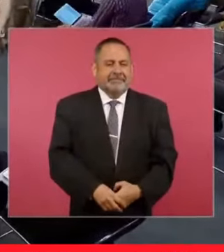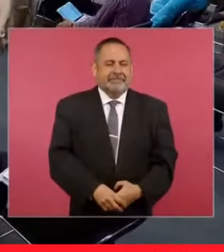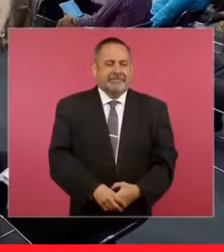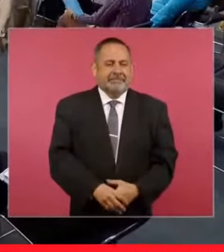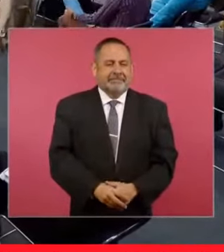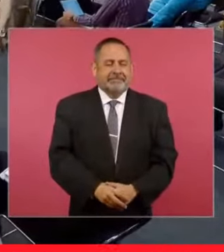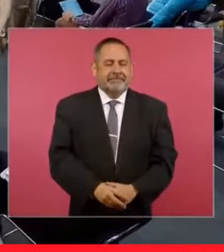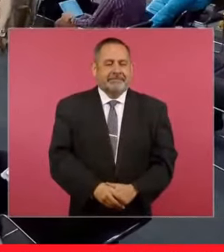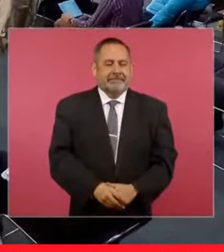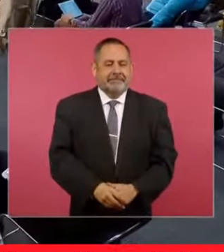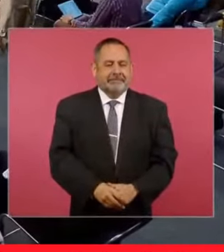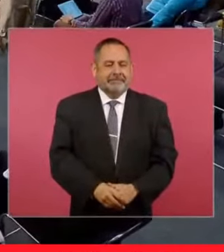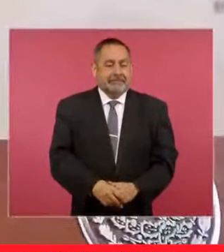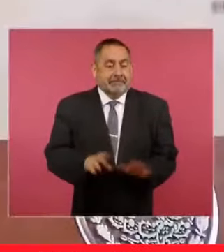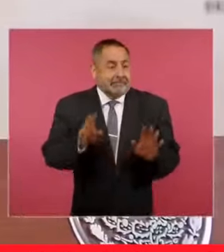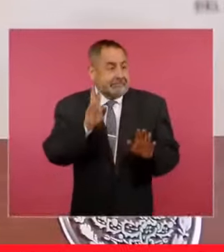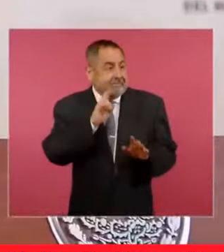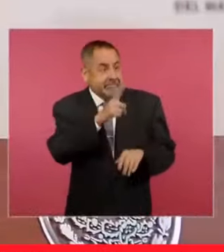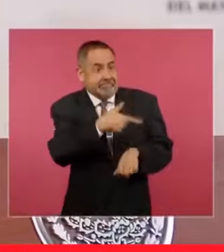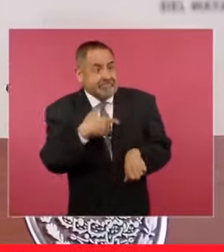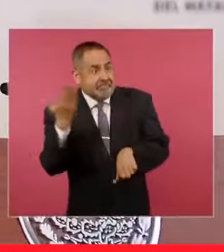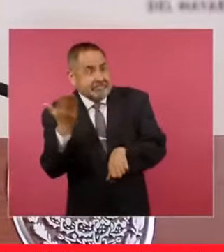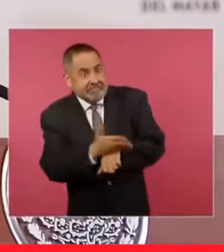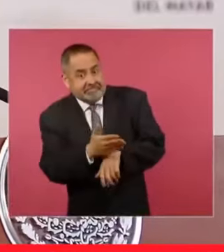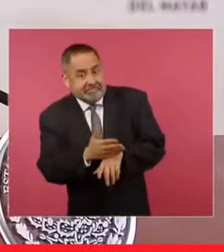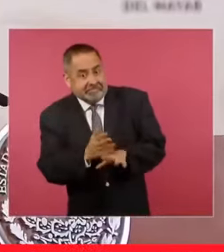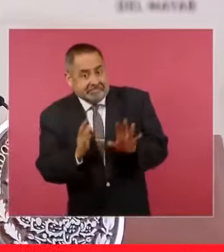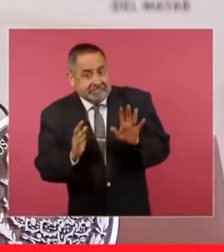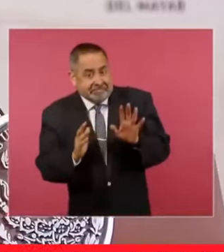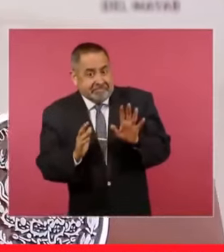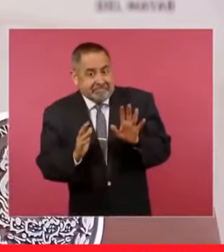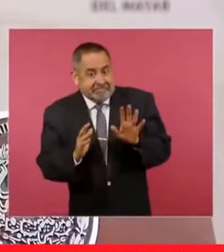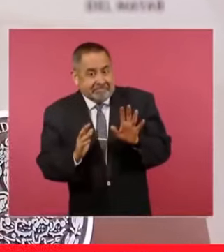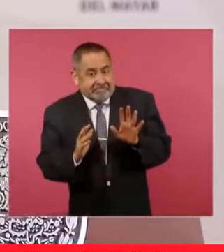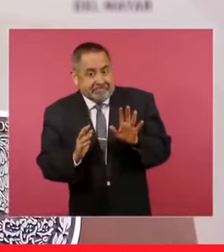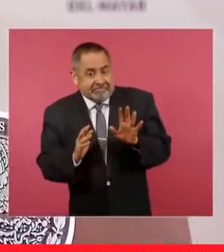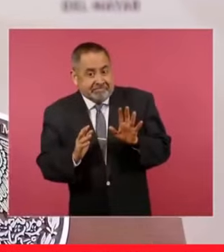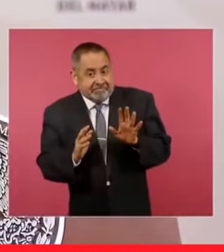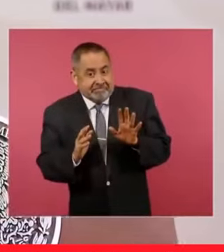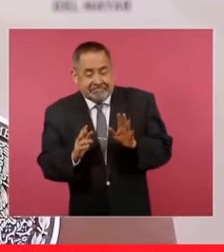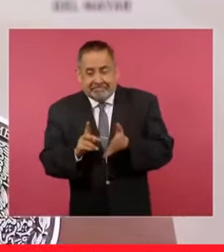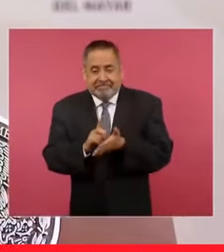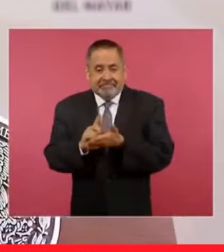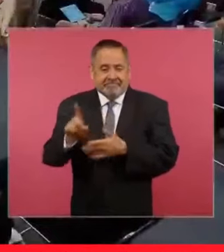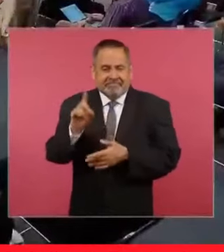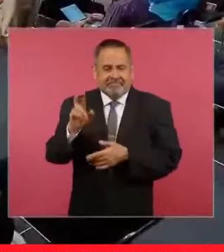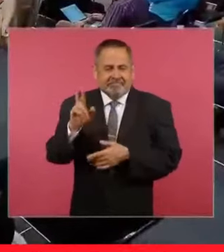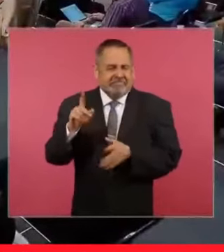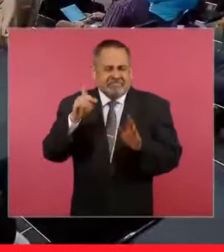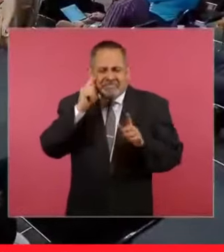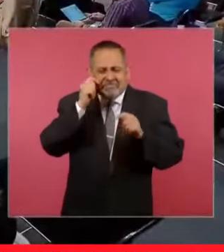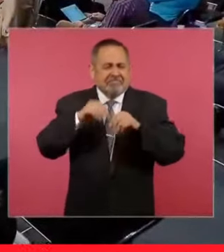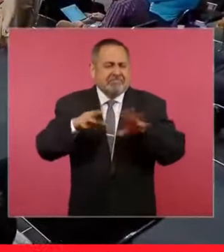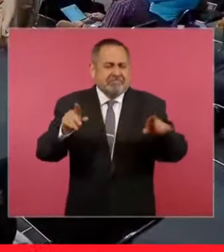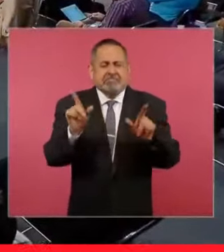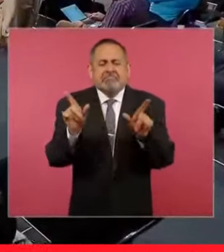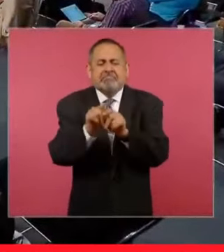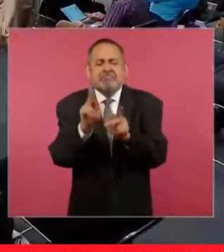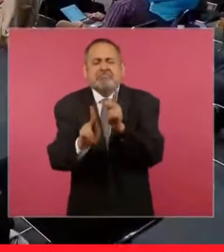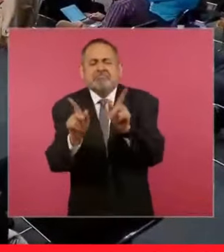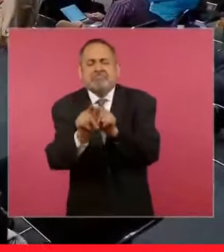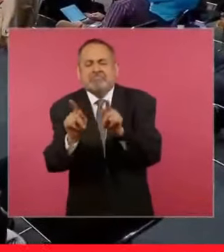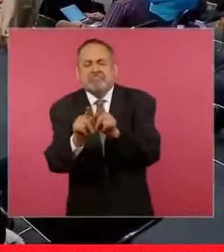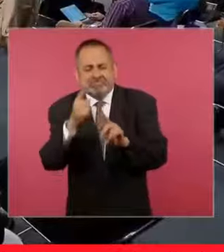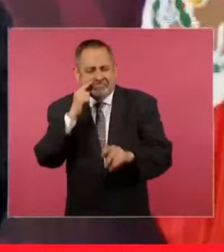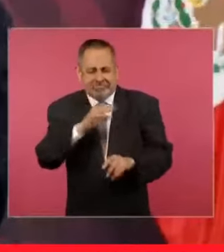vamos a ver si no nos este cepillan por el derecho de autor pero digo es un ratito nada